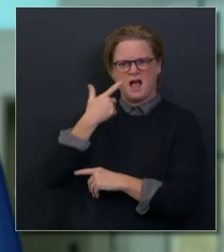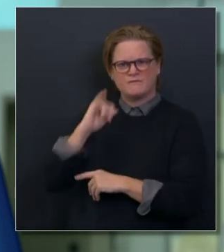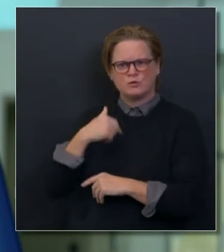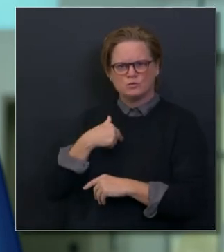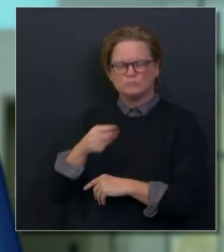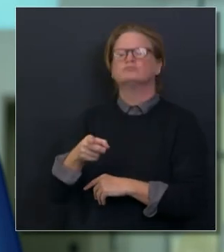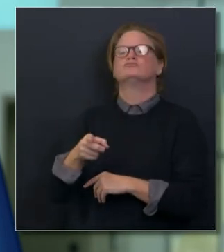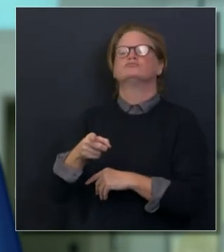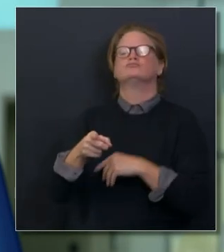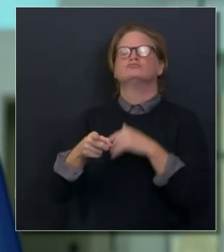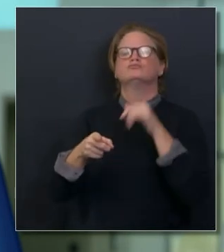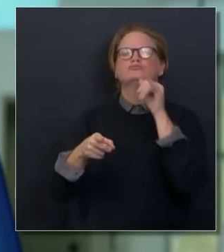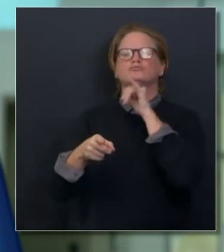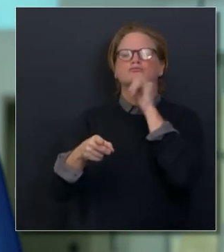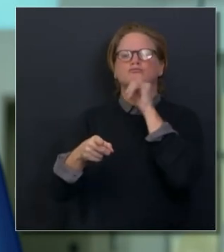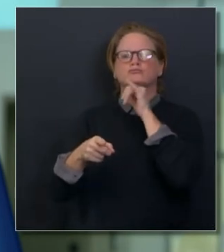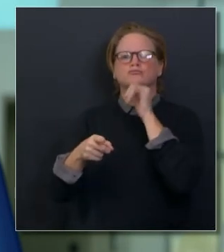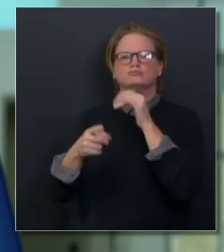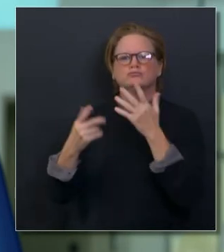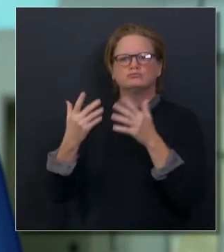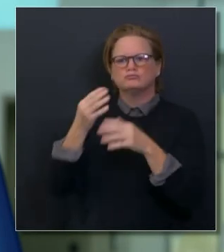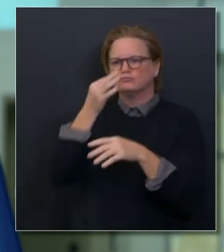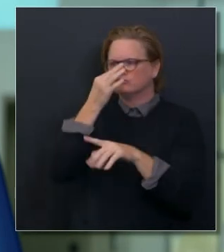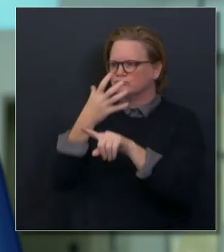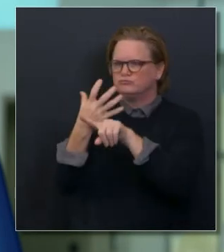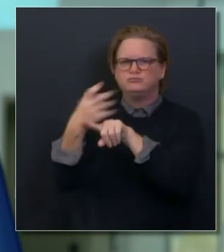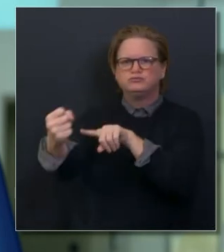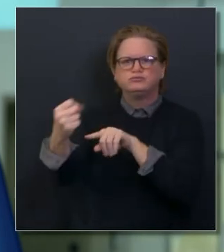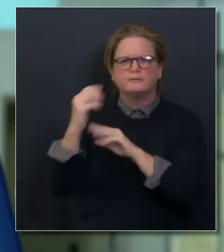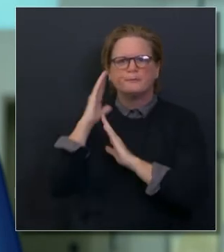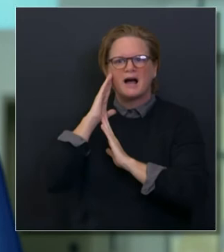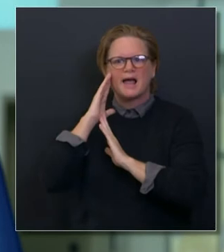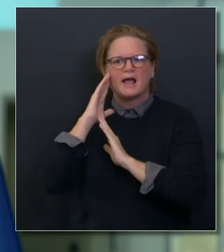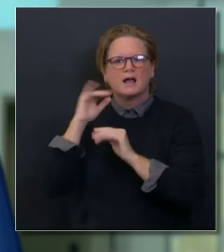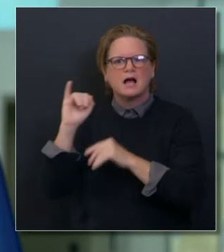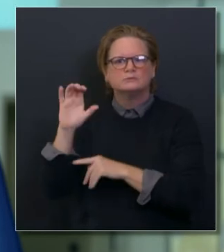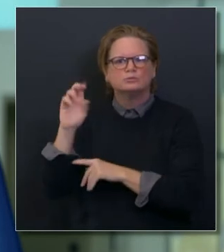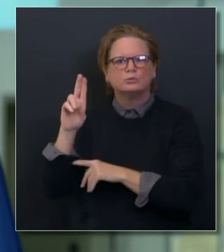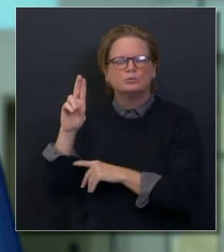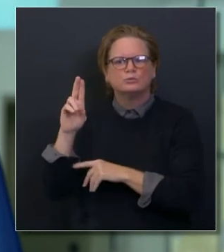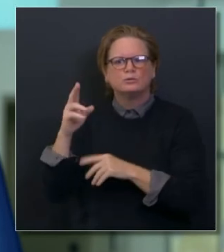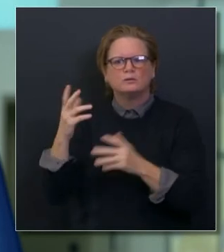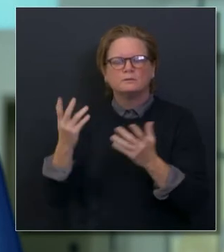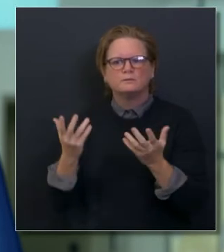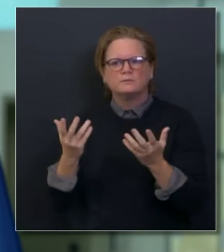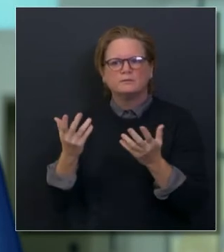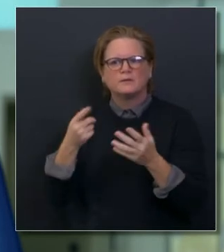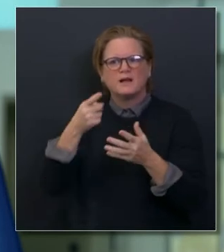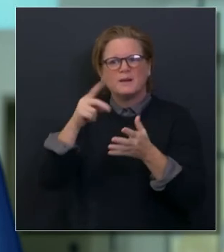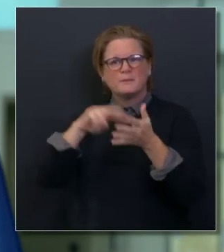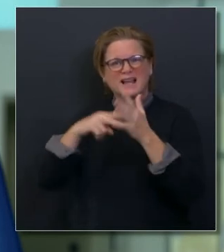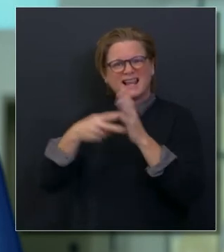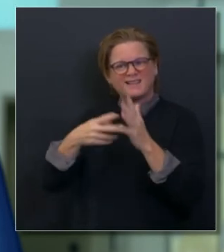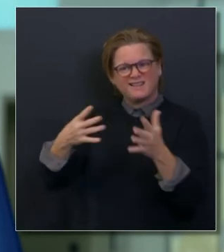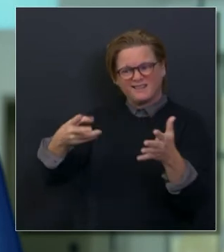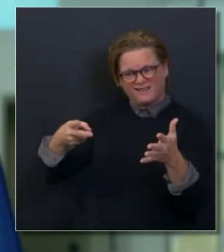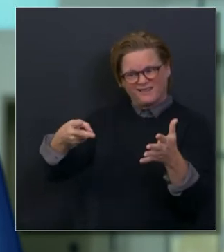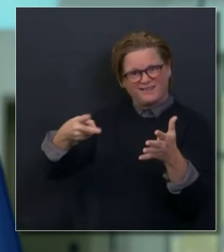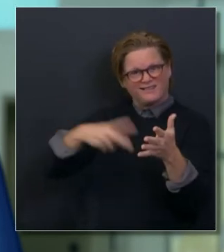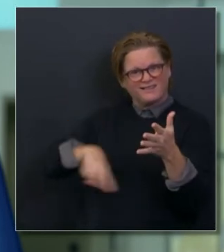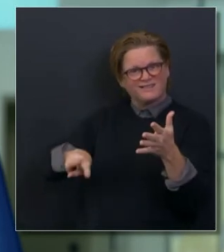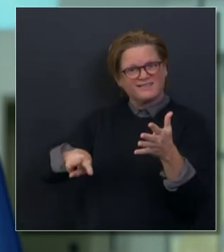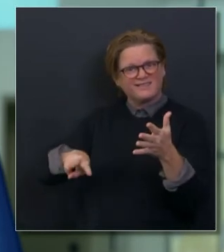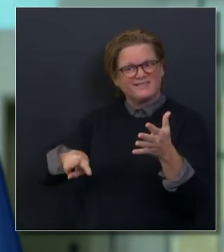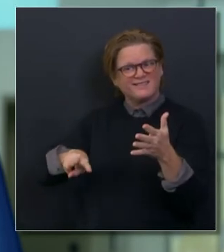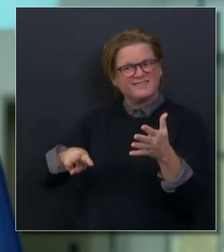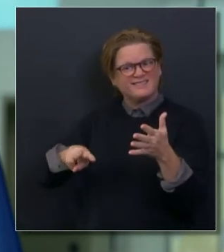ha perdido el 22% de la capacidad de camas de cuidados intensivos. La proyección que indica que en 2 semanas